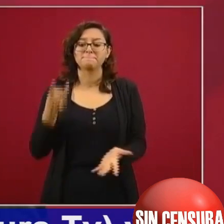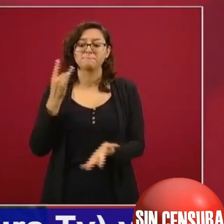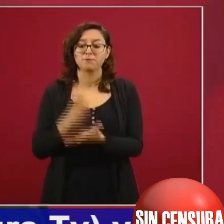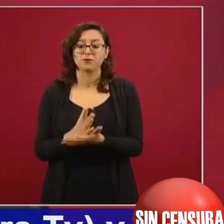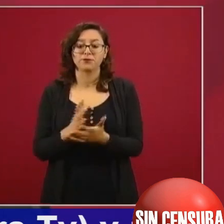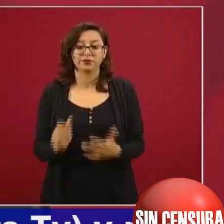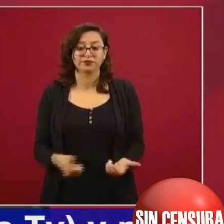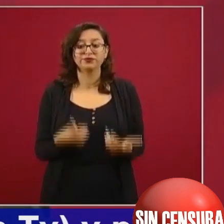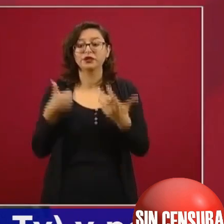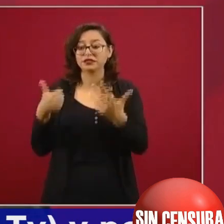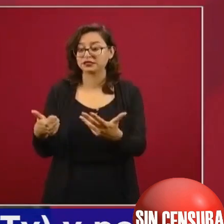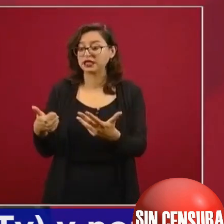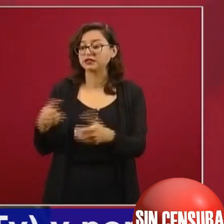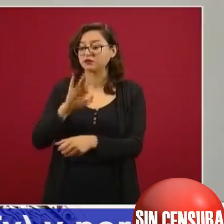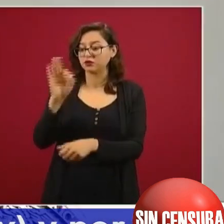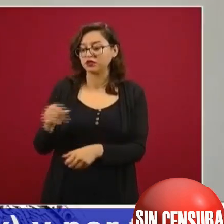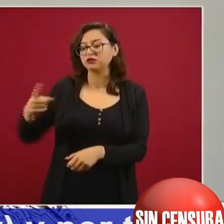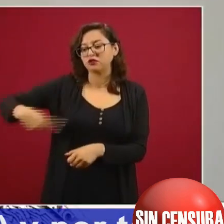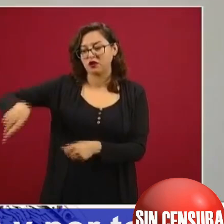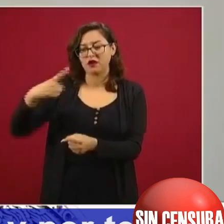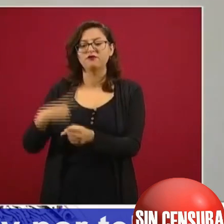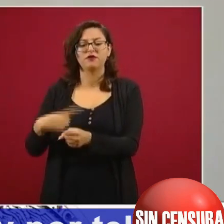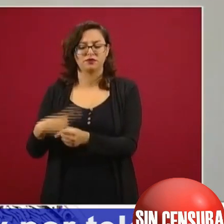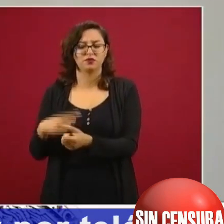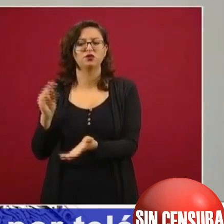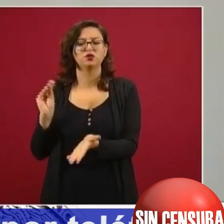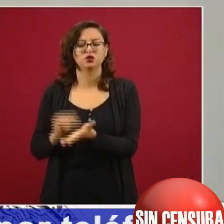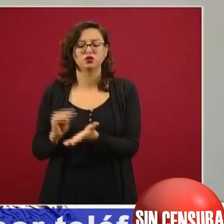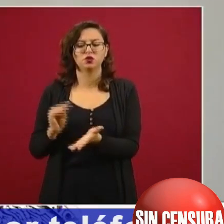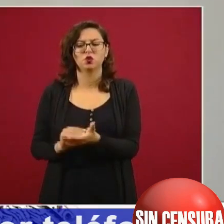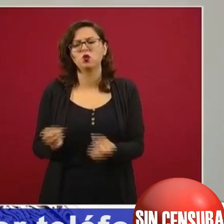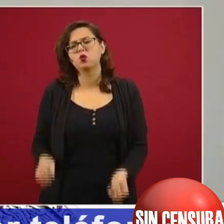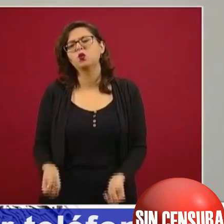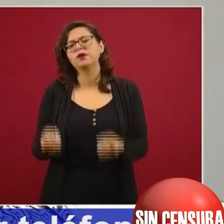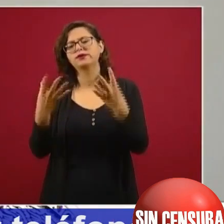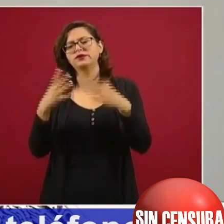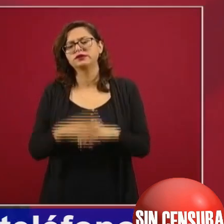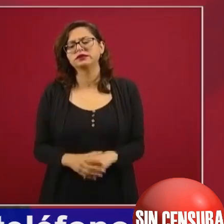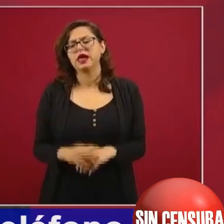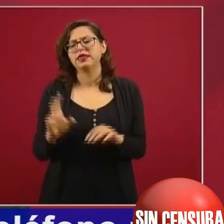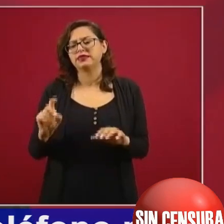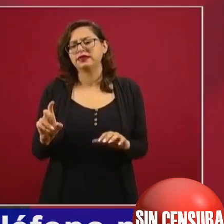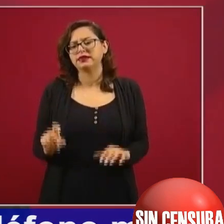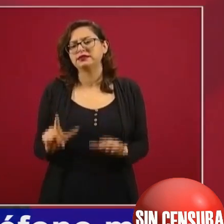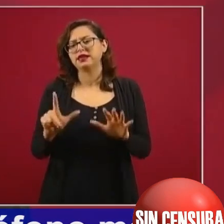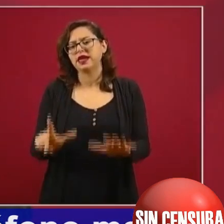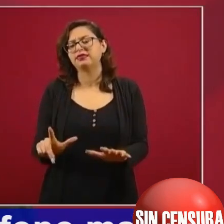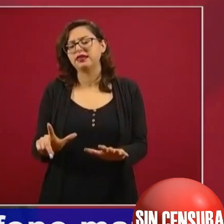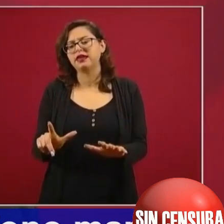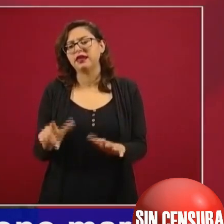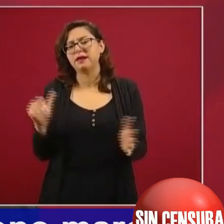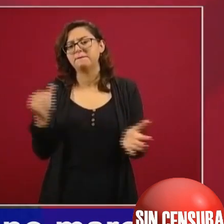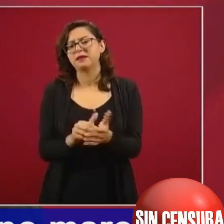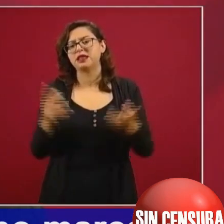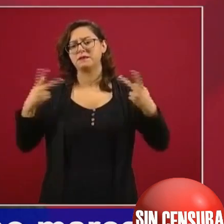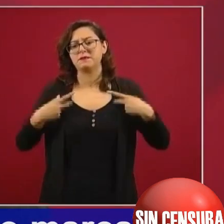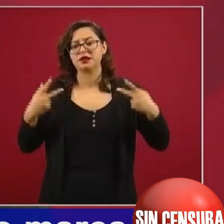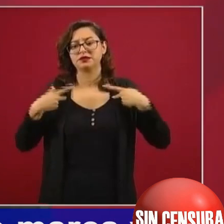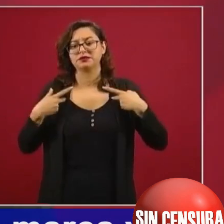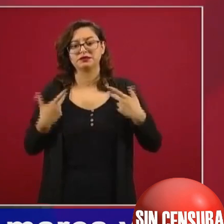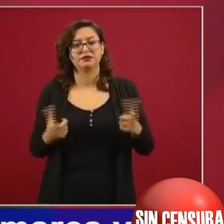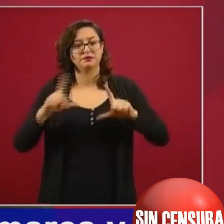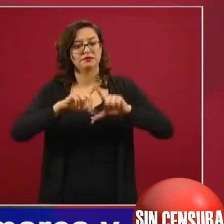6% son quienes tienen en este momento enfermedad activa. Son casi 37,000 personas en este país